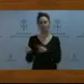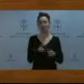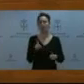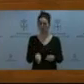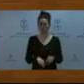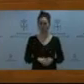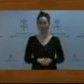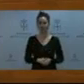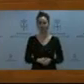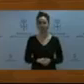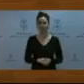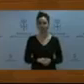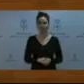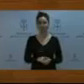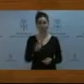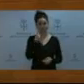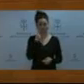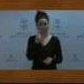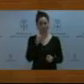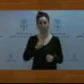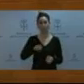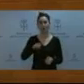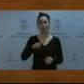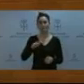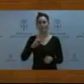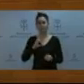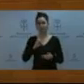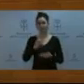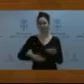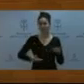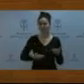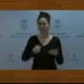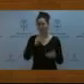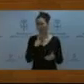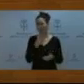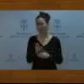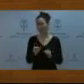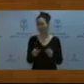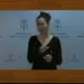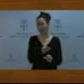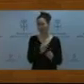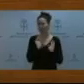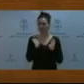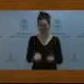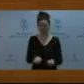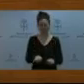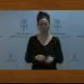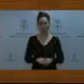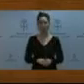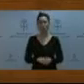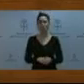noticia del ABC. No sé qué portavoz era el que comentaba que en Castilla y León, en los últimos 4 años se